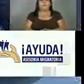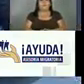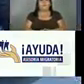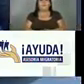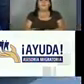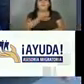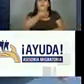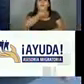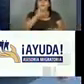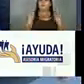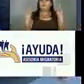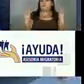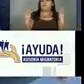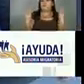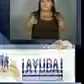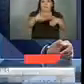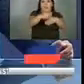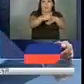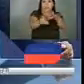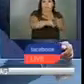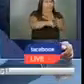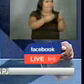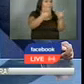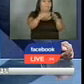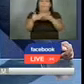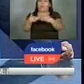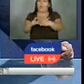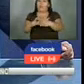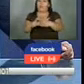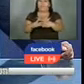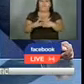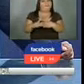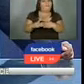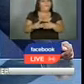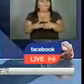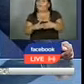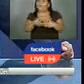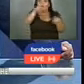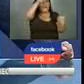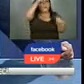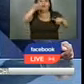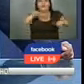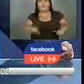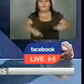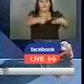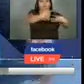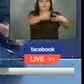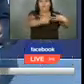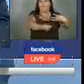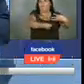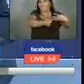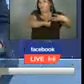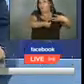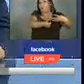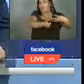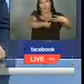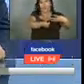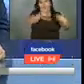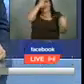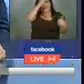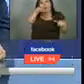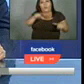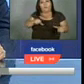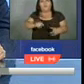Continuamos ahora a mencionarles que diputados de diferentes partidos políticos han mostrado su desacuerdo con el Ejecutivo en que el país siga bajo el